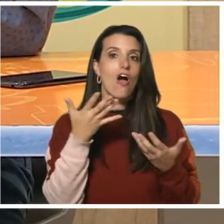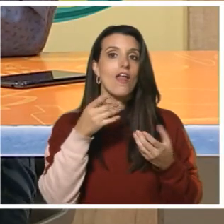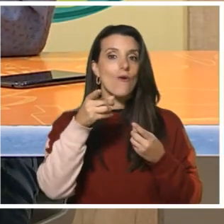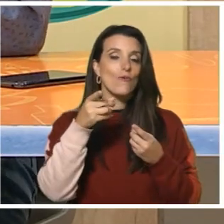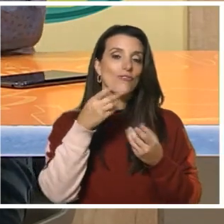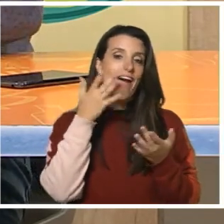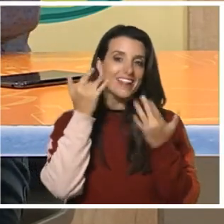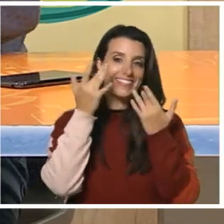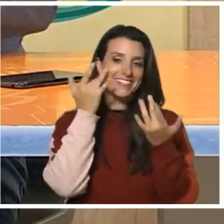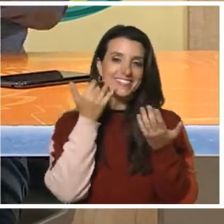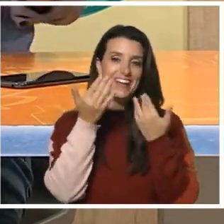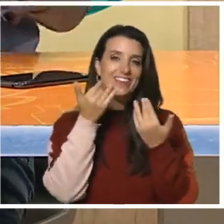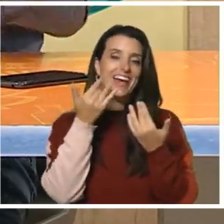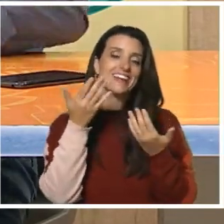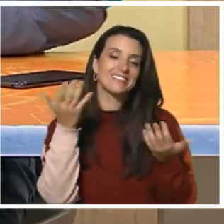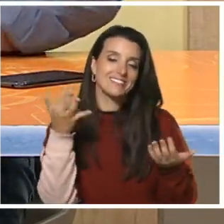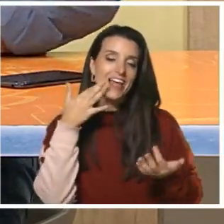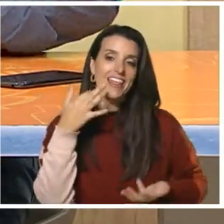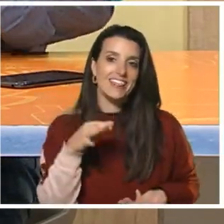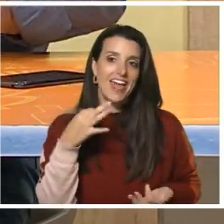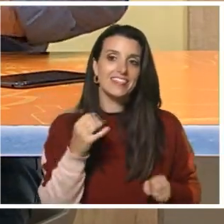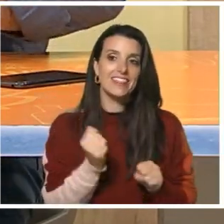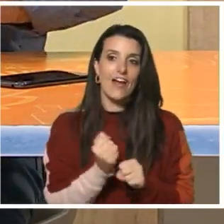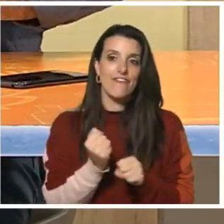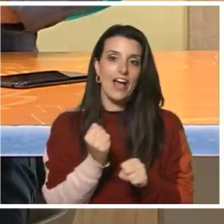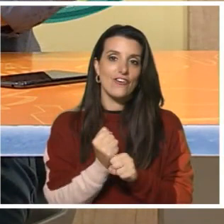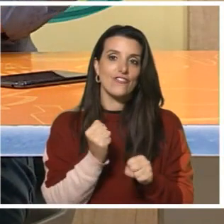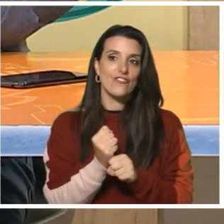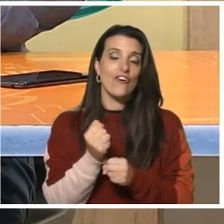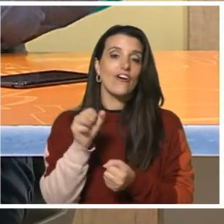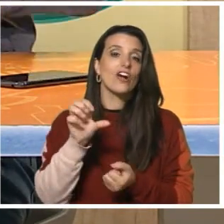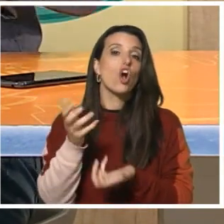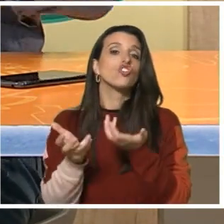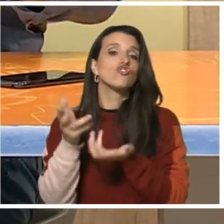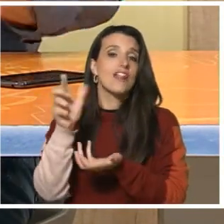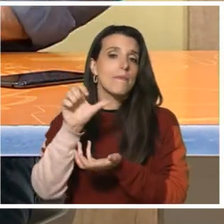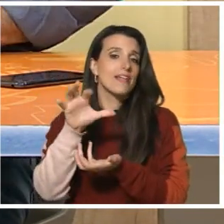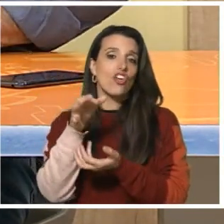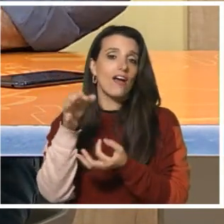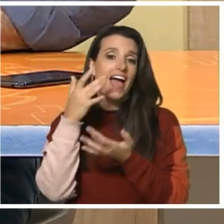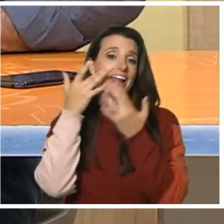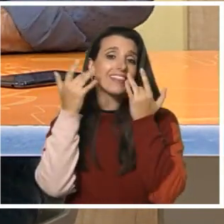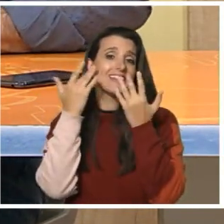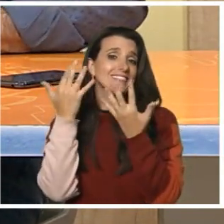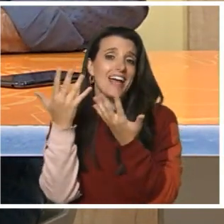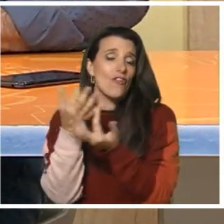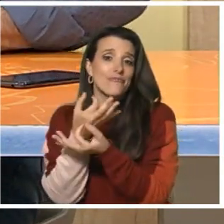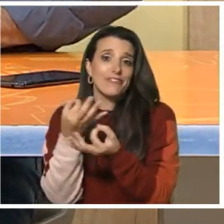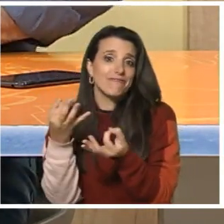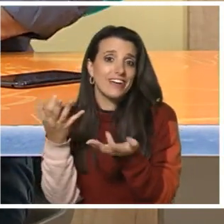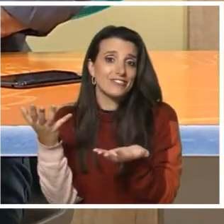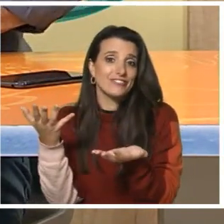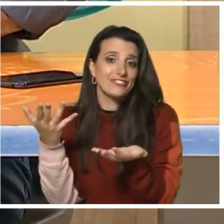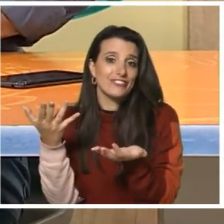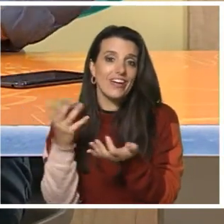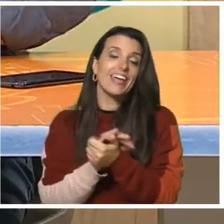Hablando de artesano, de artista, realmente el trabajo de Emilio en la cocina es absolutamente artesanal y artístico, las